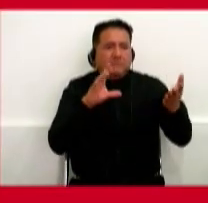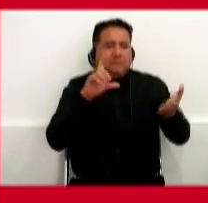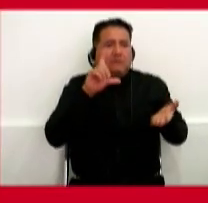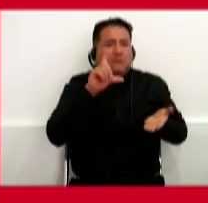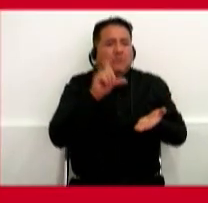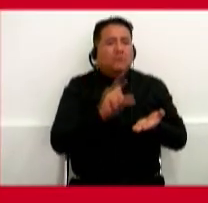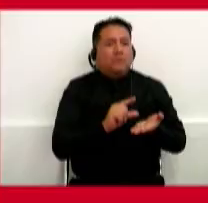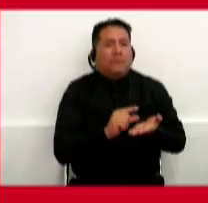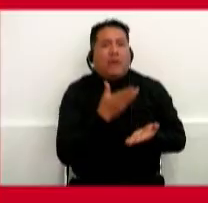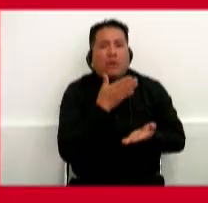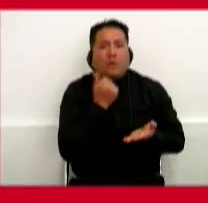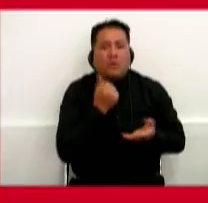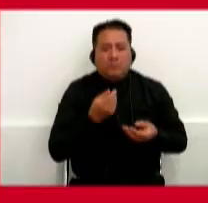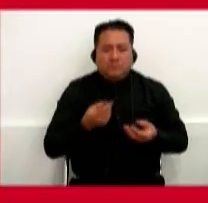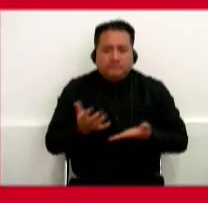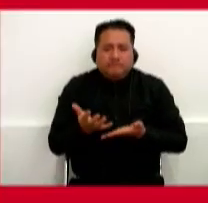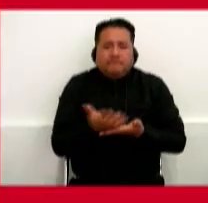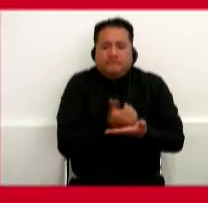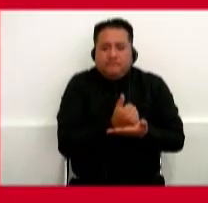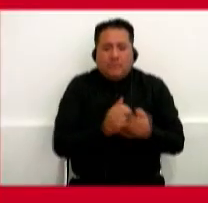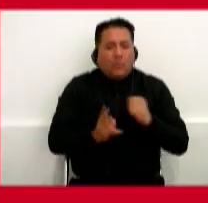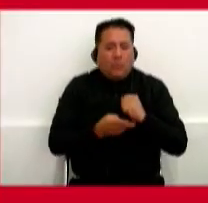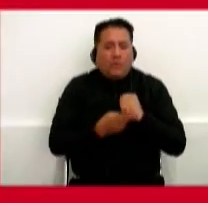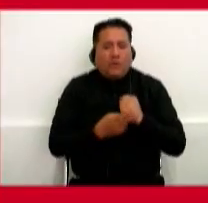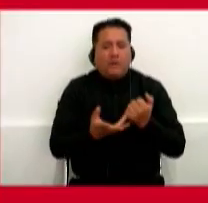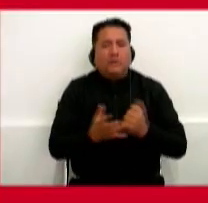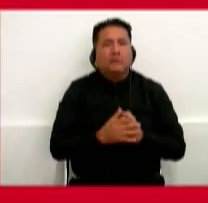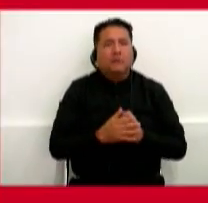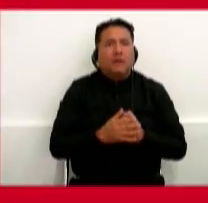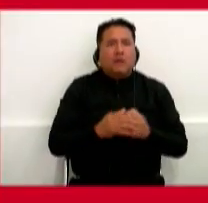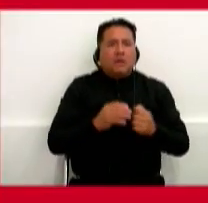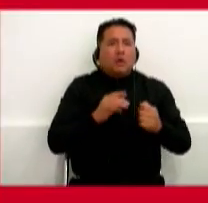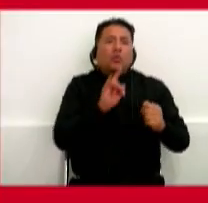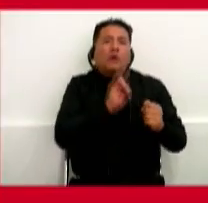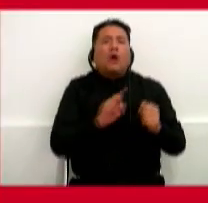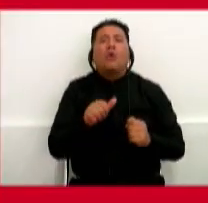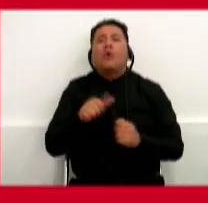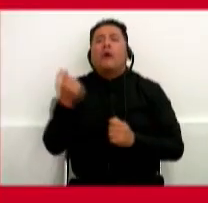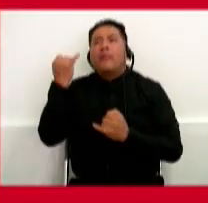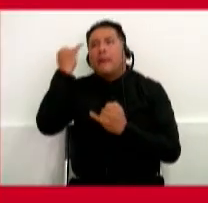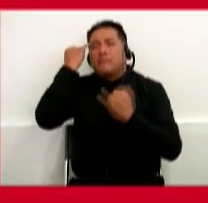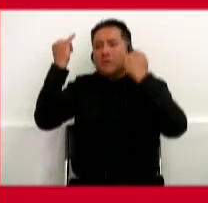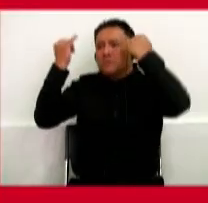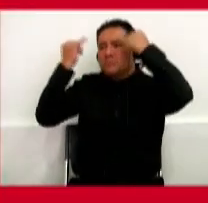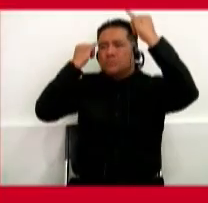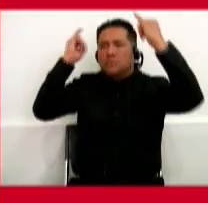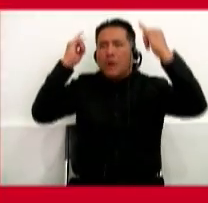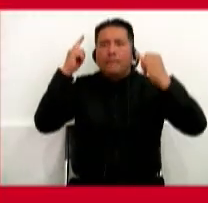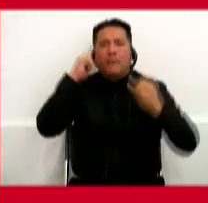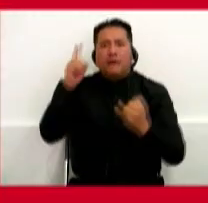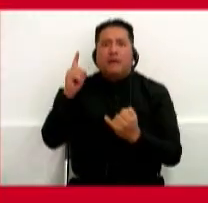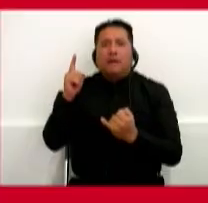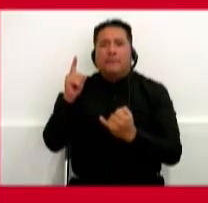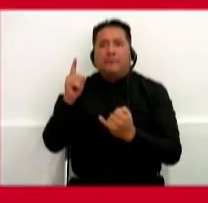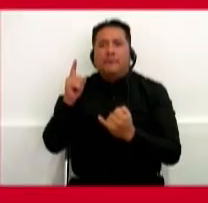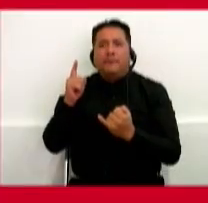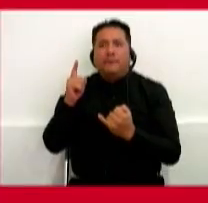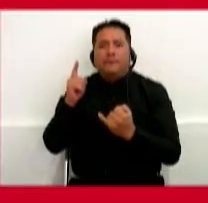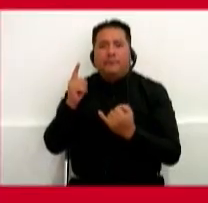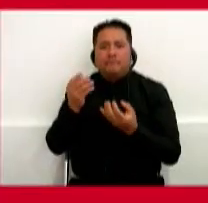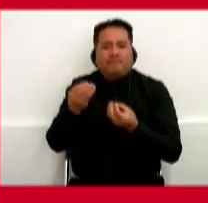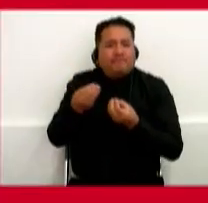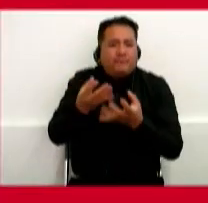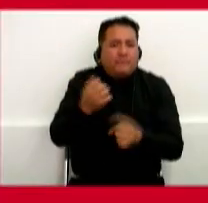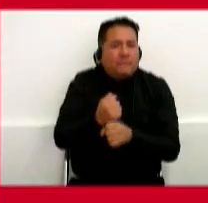que podamos generar otro tipo de ideas de innovación para poder generar valor.